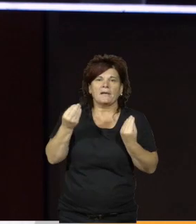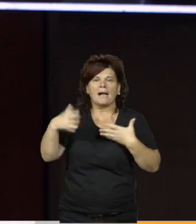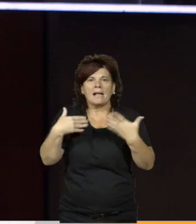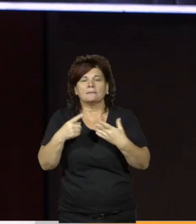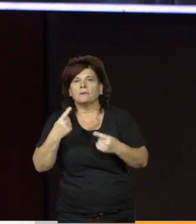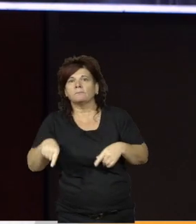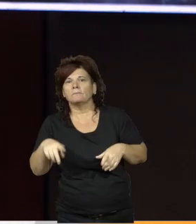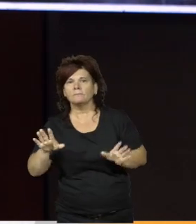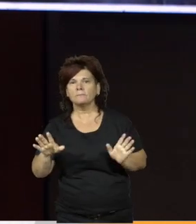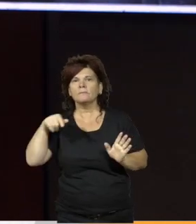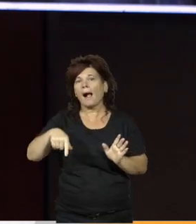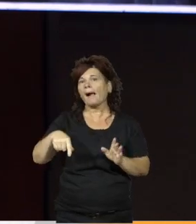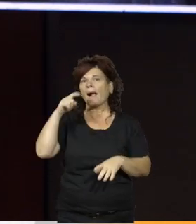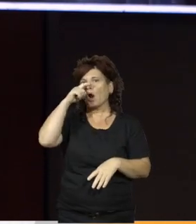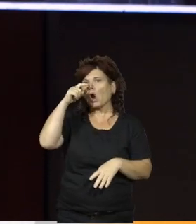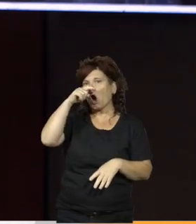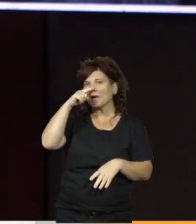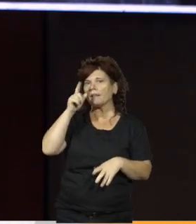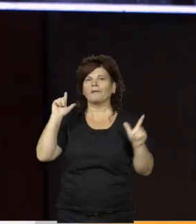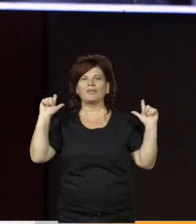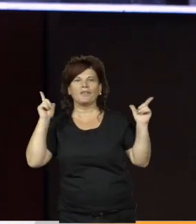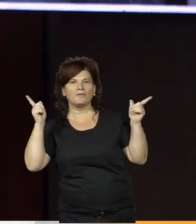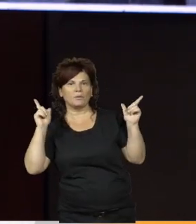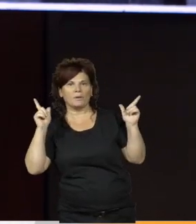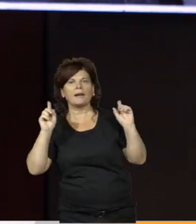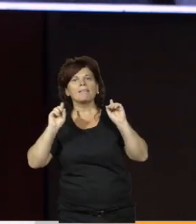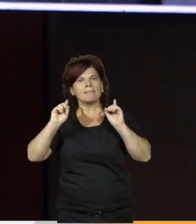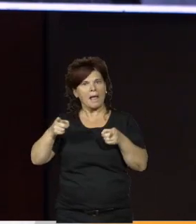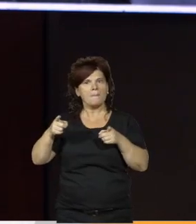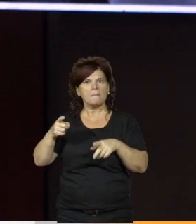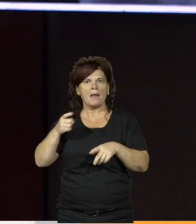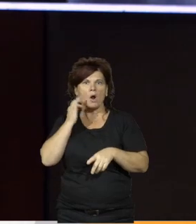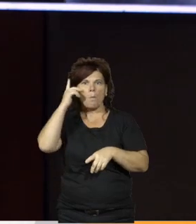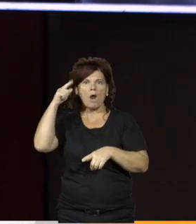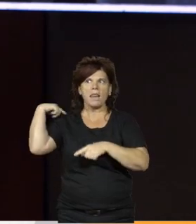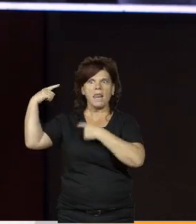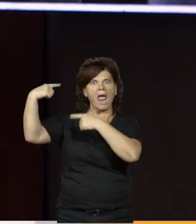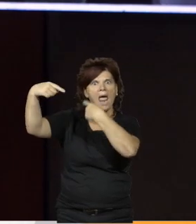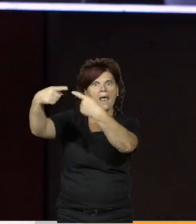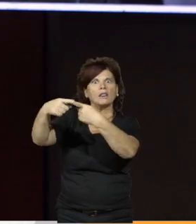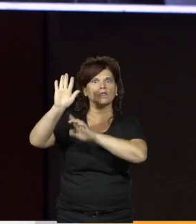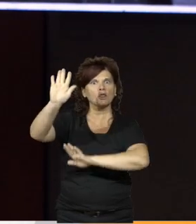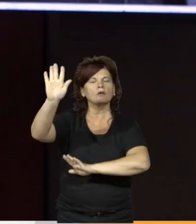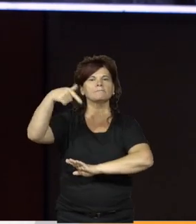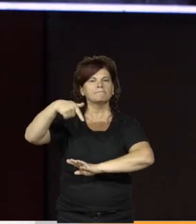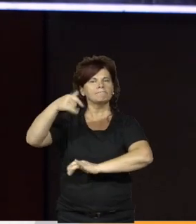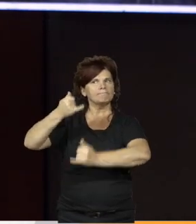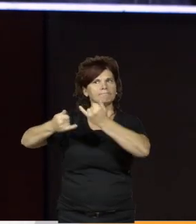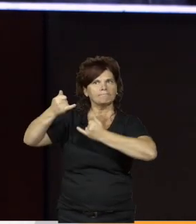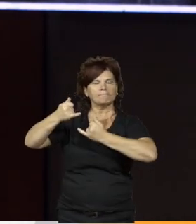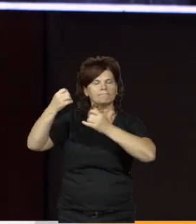de lo que vos disfrutaste acá en Corrientes, lo que puedan disfrutar los nietos de tus nietos y tus tataranietos. O sea que ese fue el mensaje, para mí fue muy